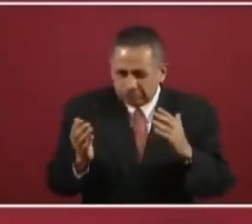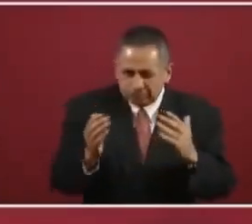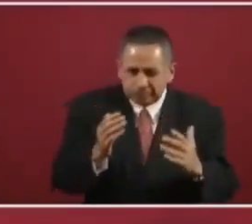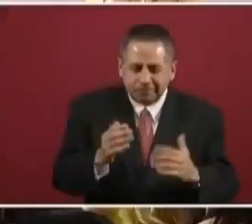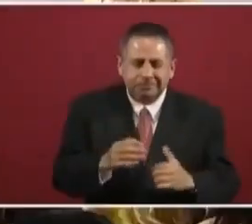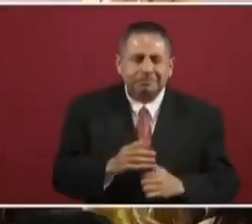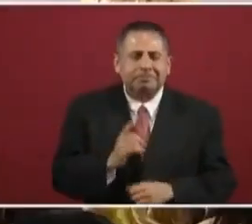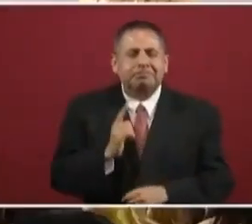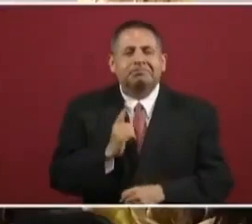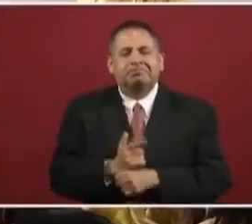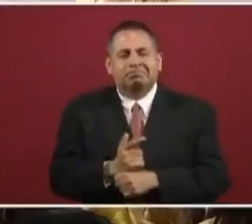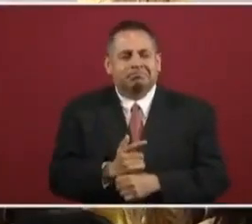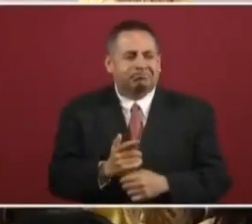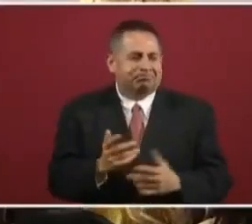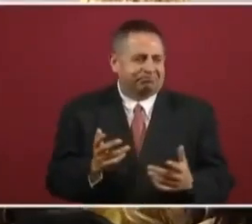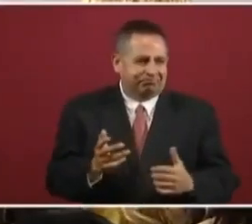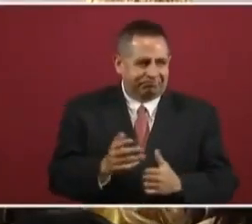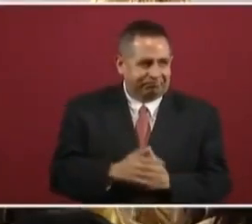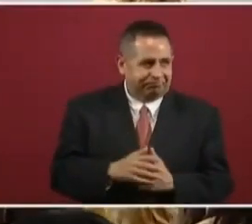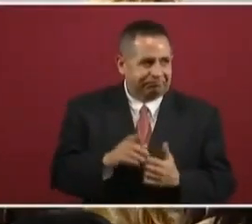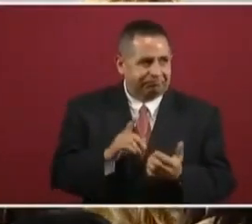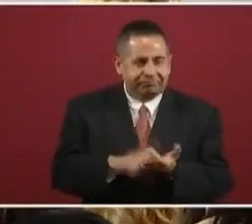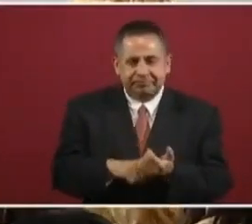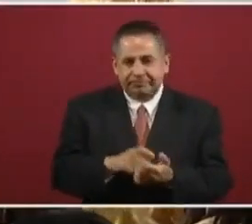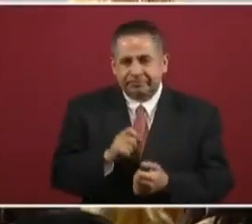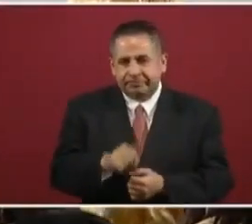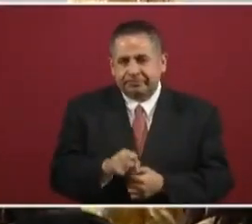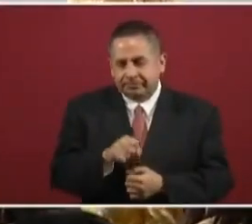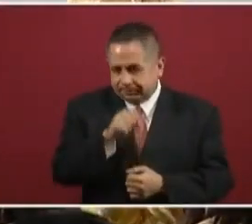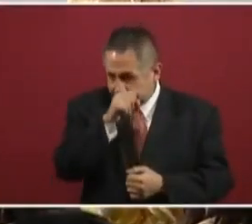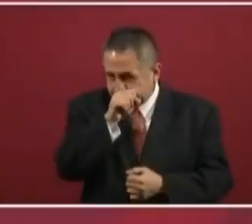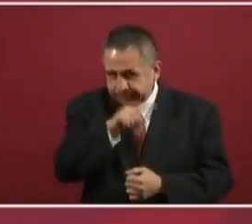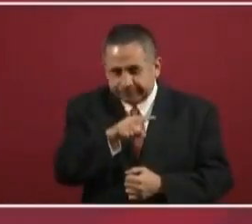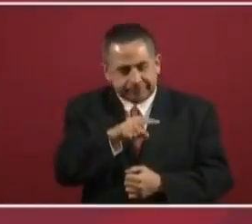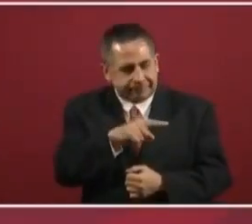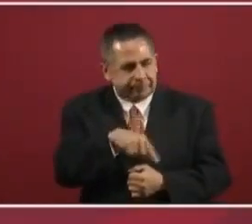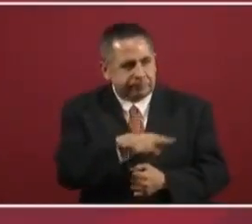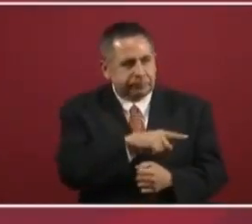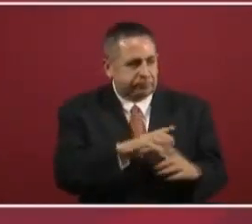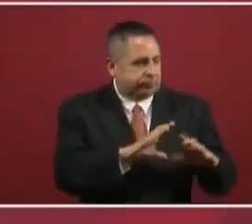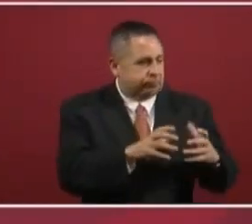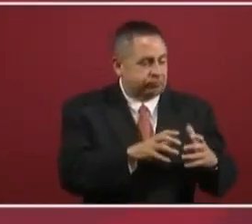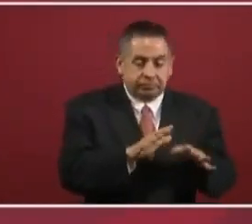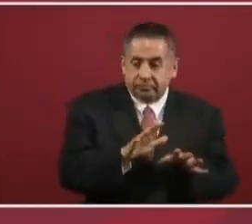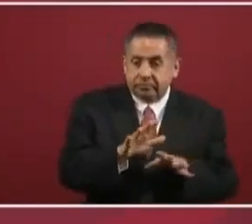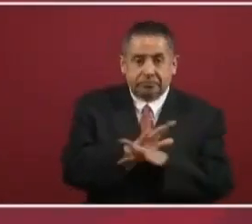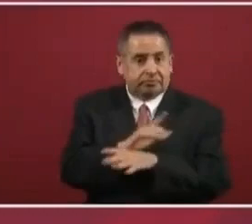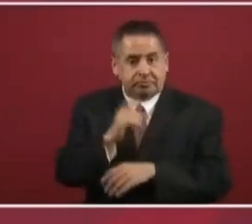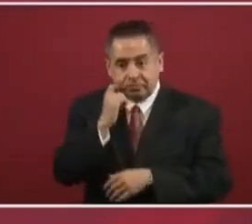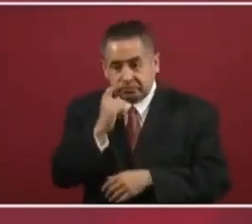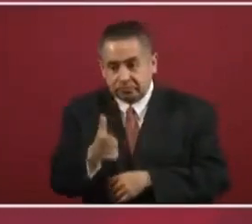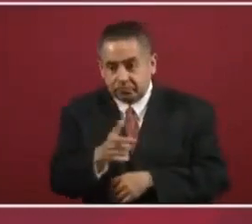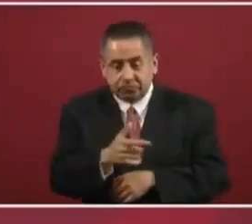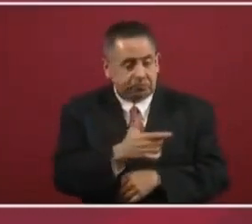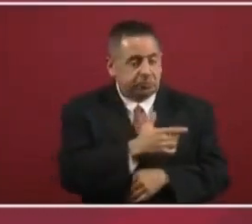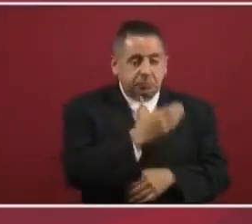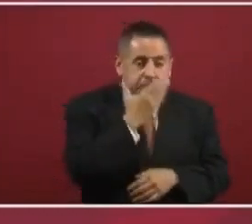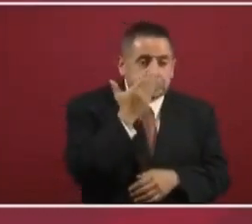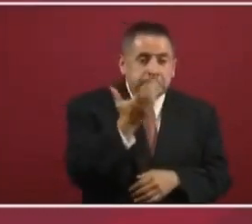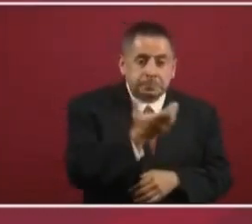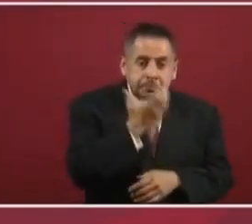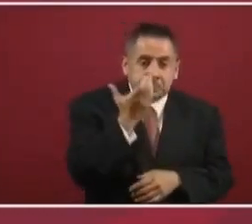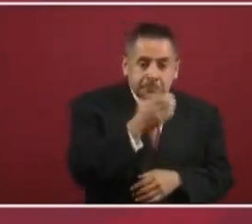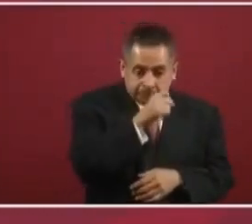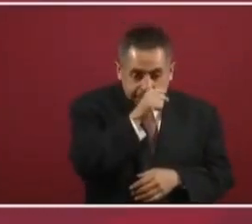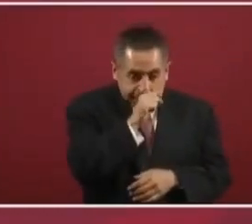de que este no quieren cambiar tampoco en los medios convencionales